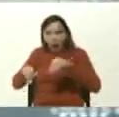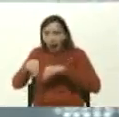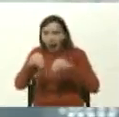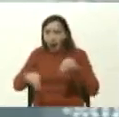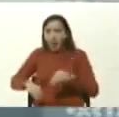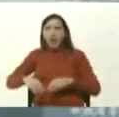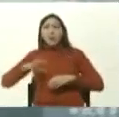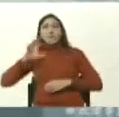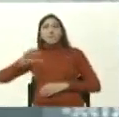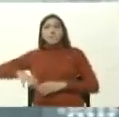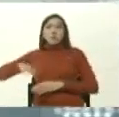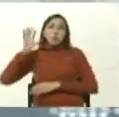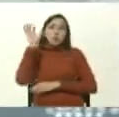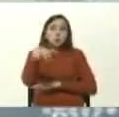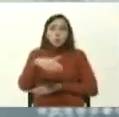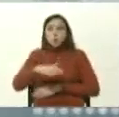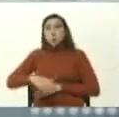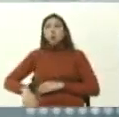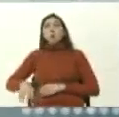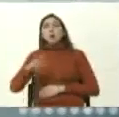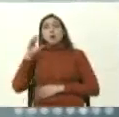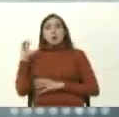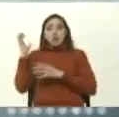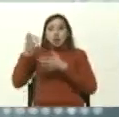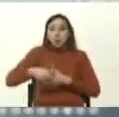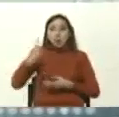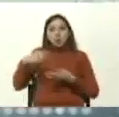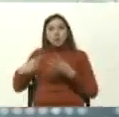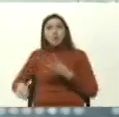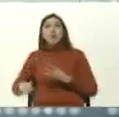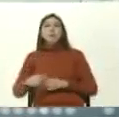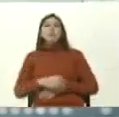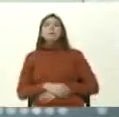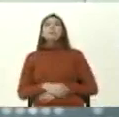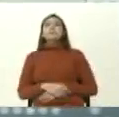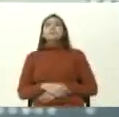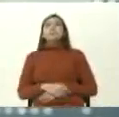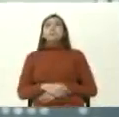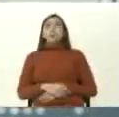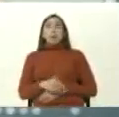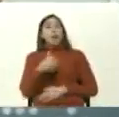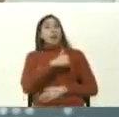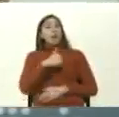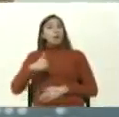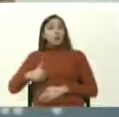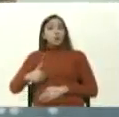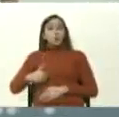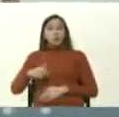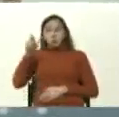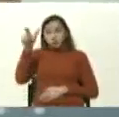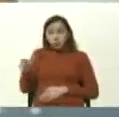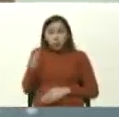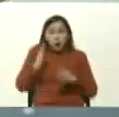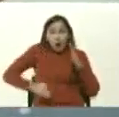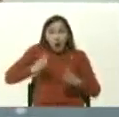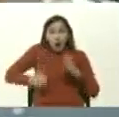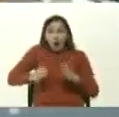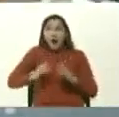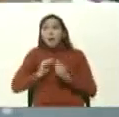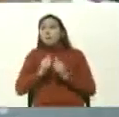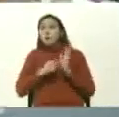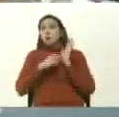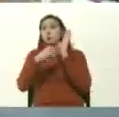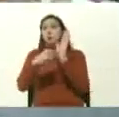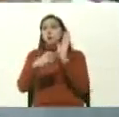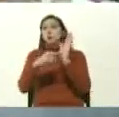baloncesto, taekwondo, atletismo, pesas y tenis de mesa. Yo quiero que una de las atletas estudiantes también nos dé sus